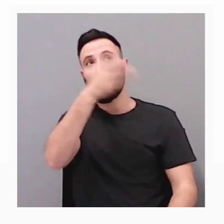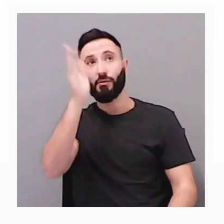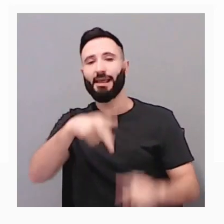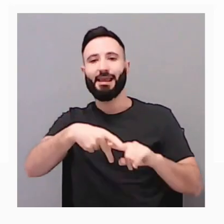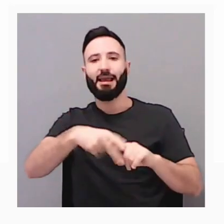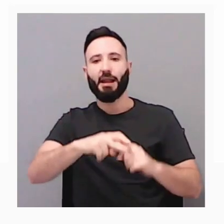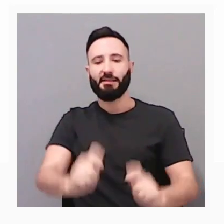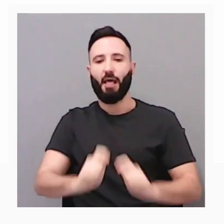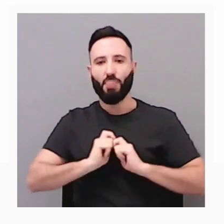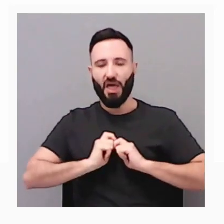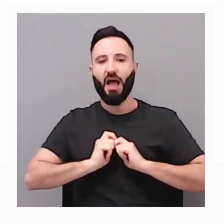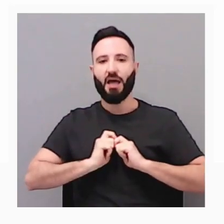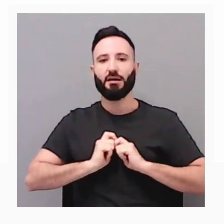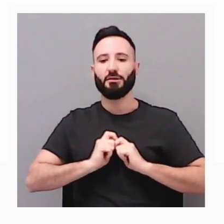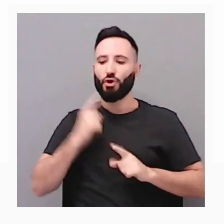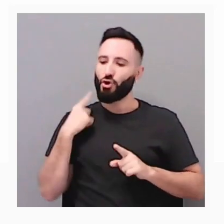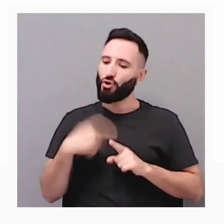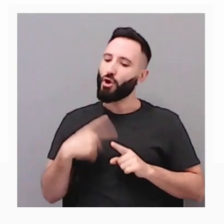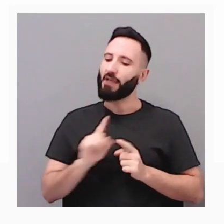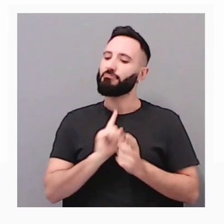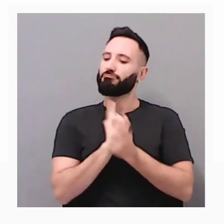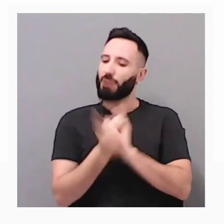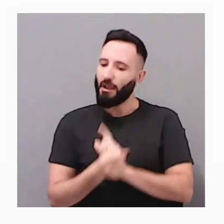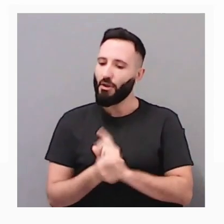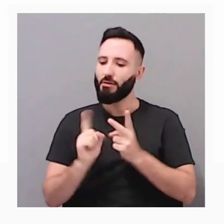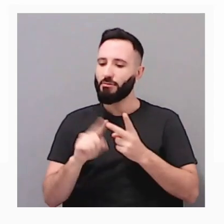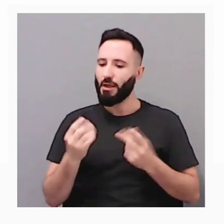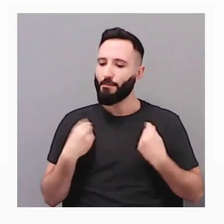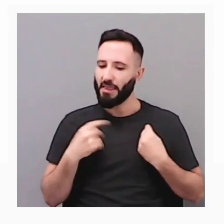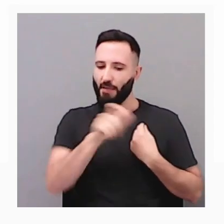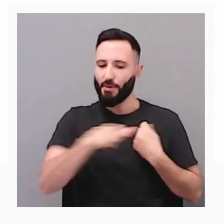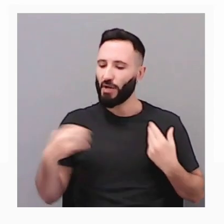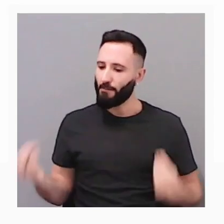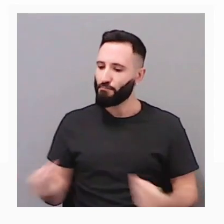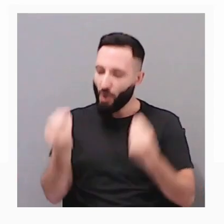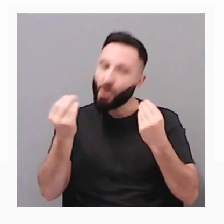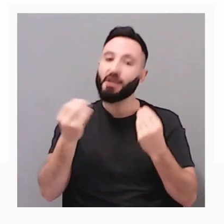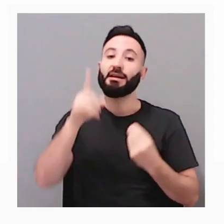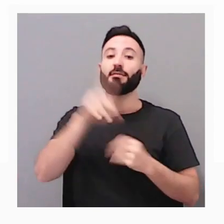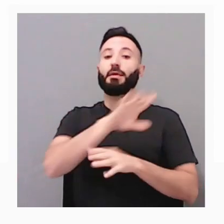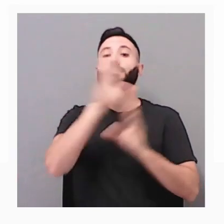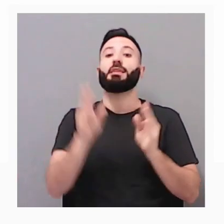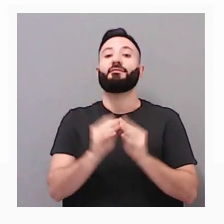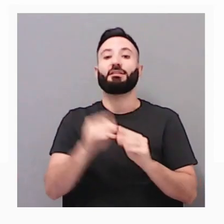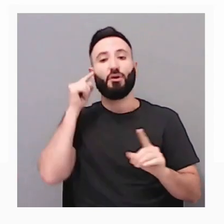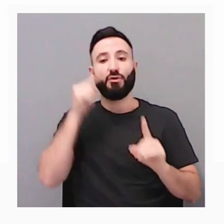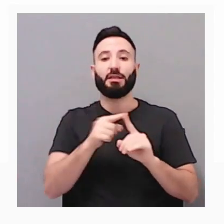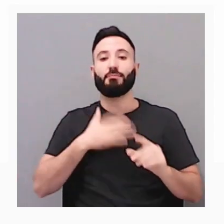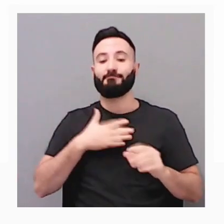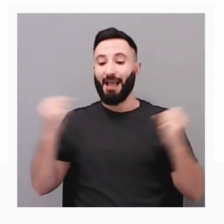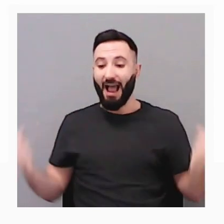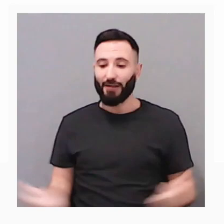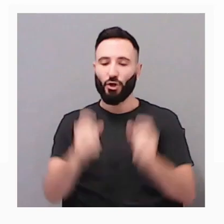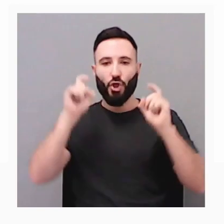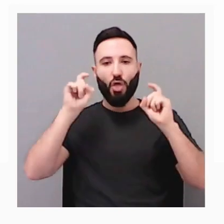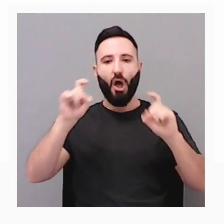que permite cambiar cosas, permite mejorar la vida de las personas y, en definitiva, es la acción docente que nosotros hacemos